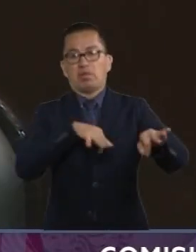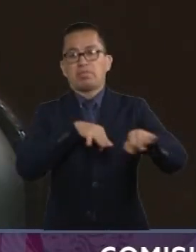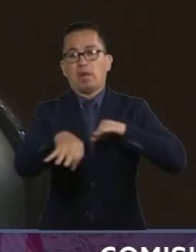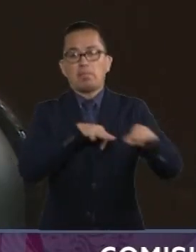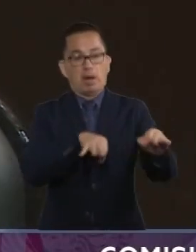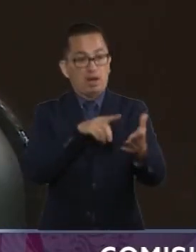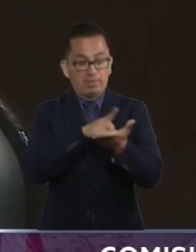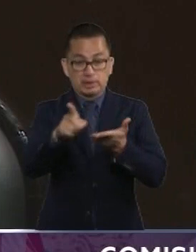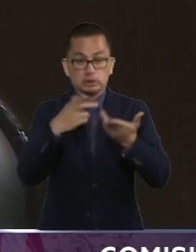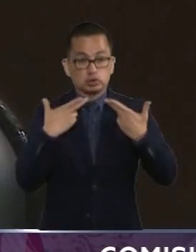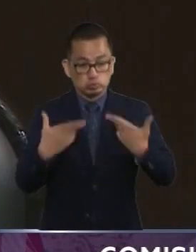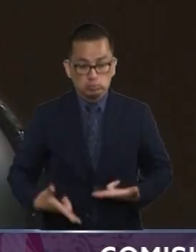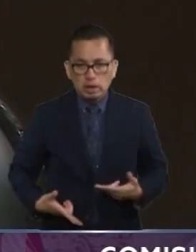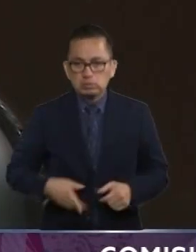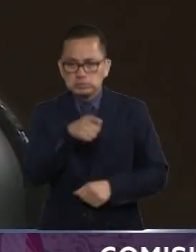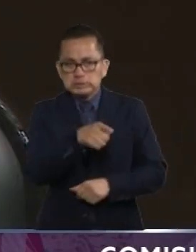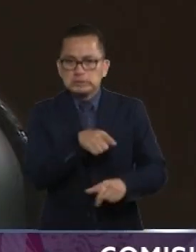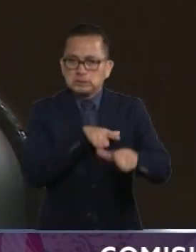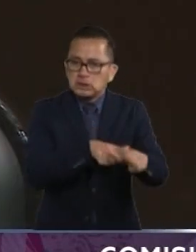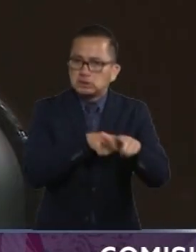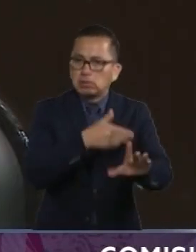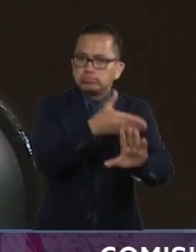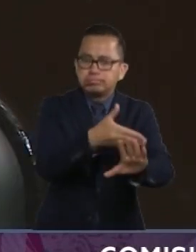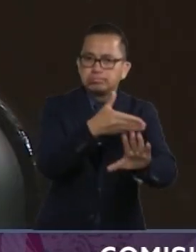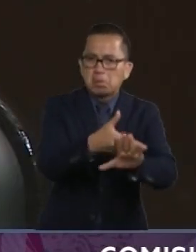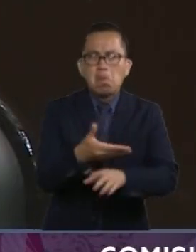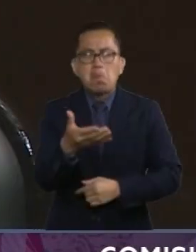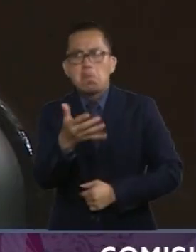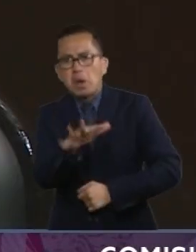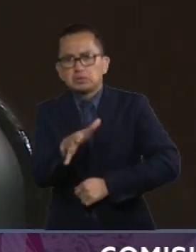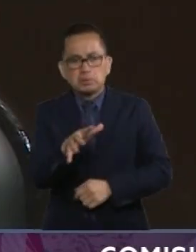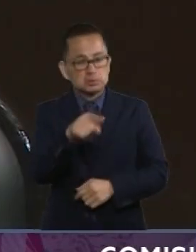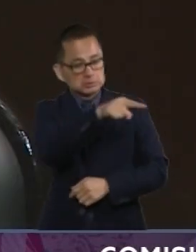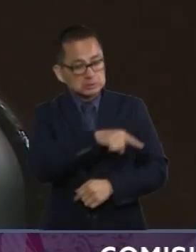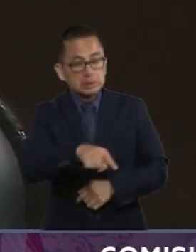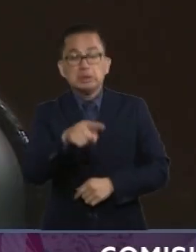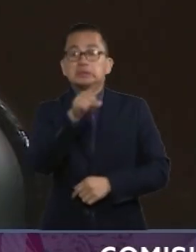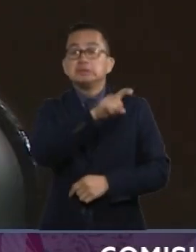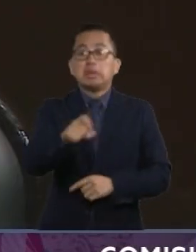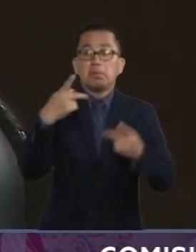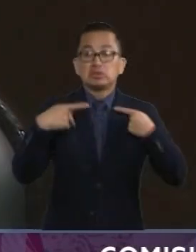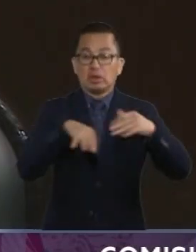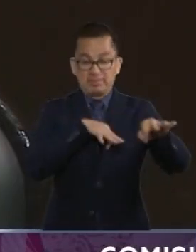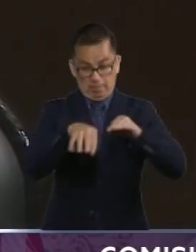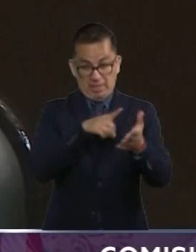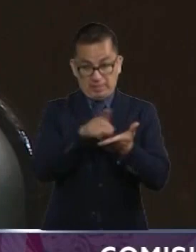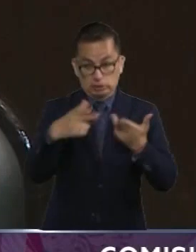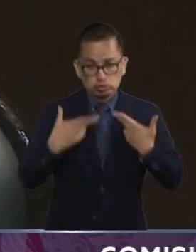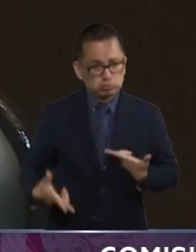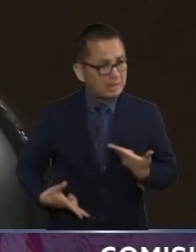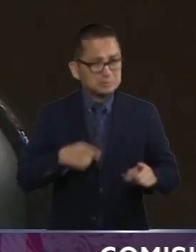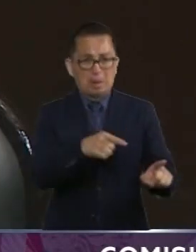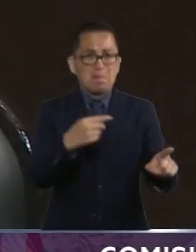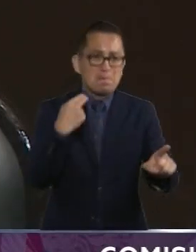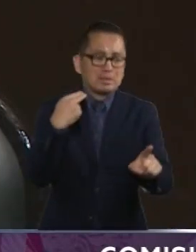las personas defensoras de derechos humanos. Estiman que al menos 100 defensores han sido asesinados durante este